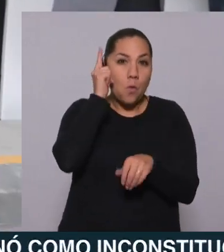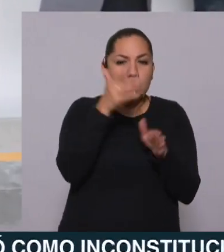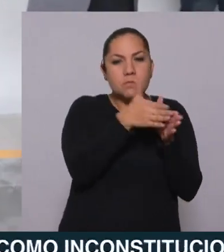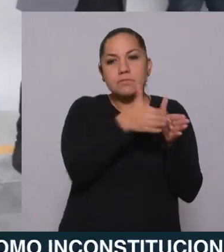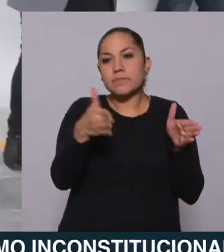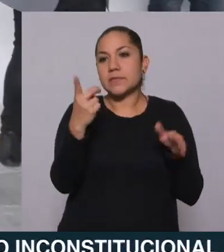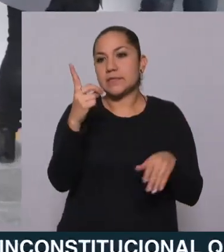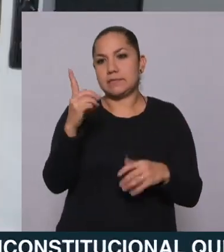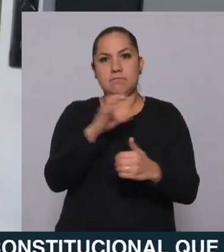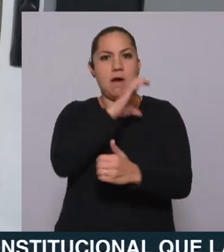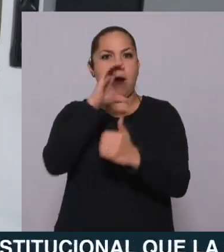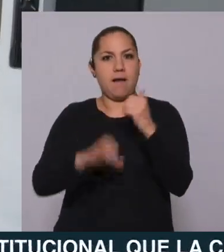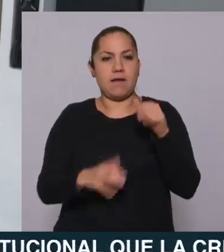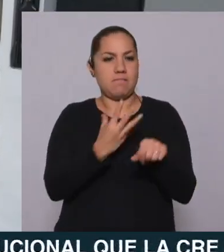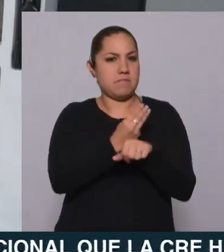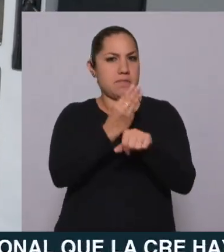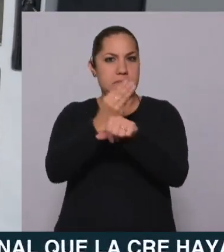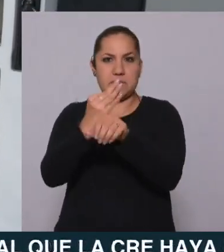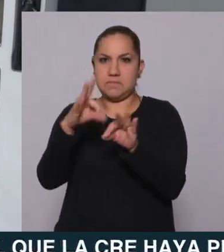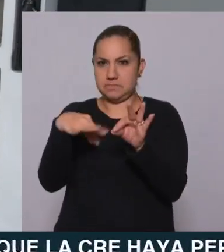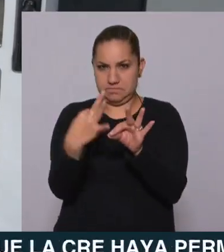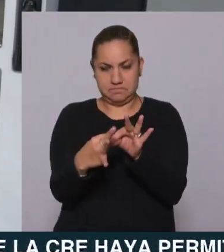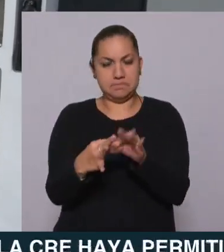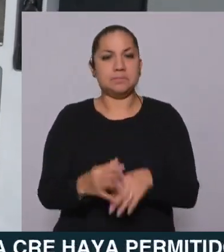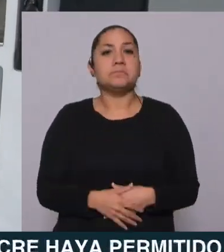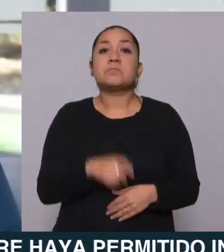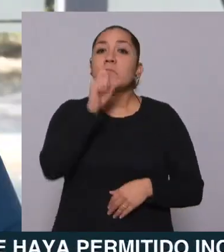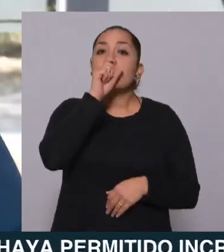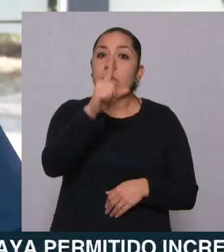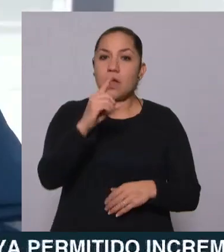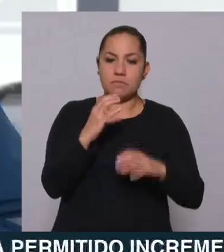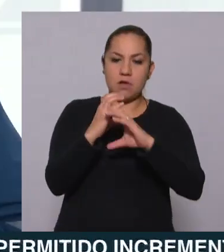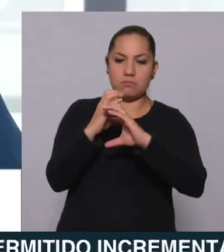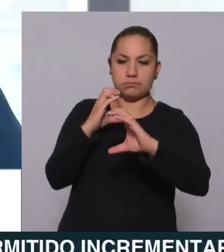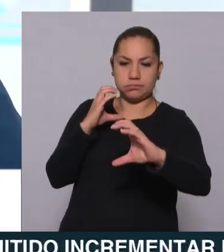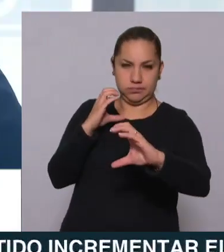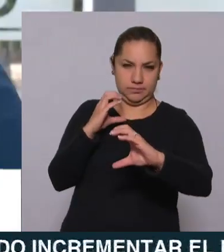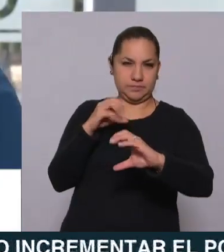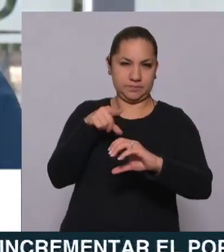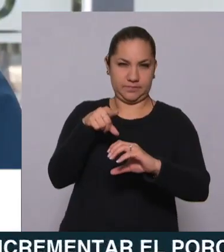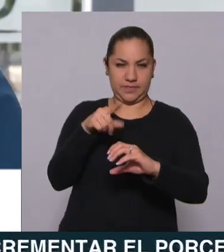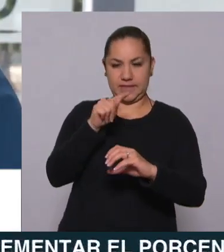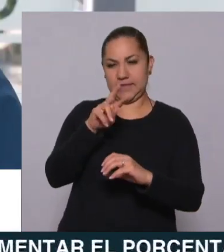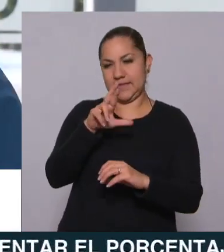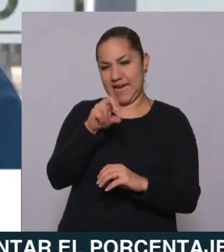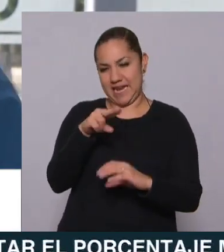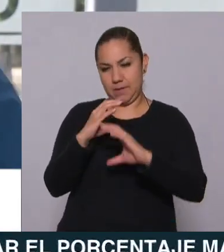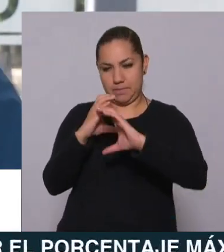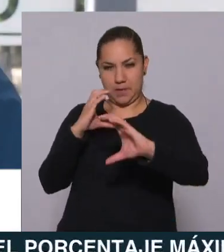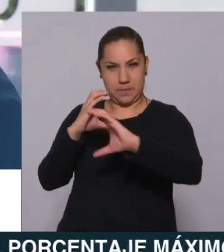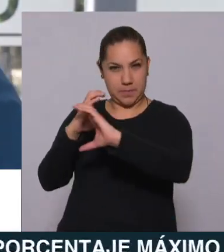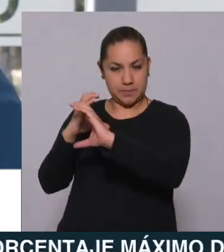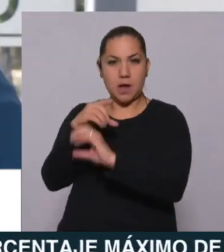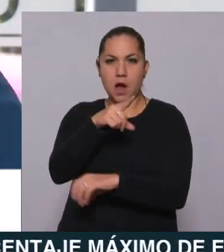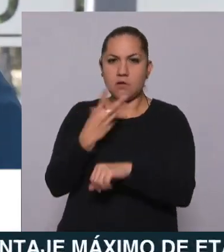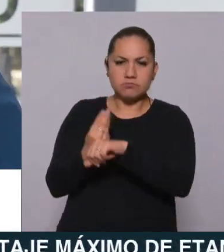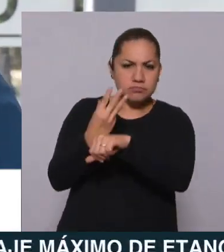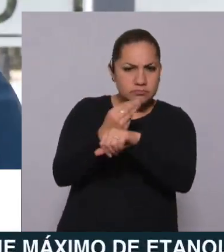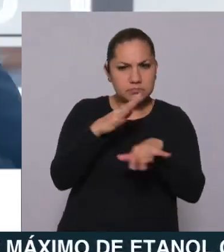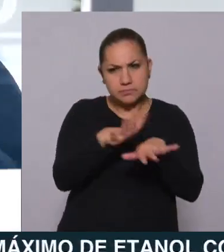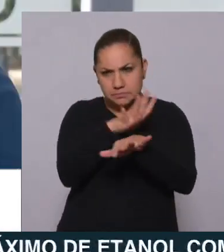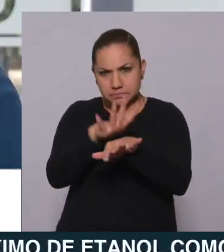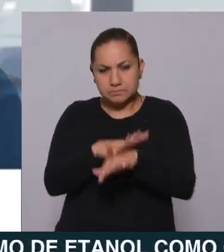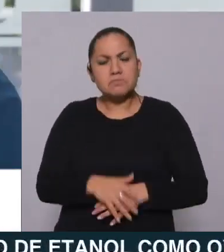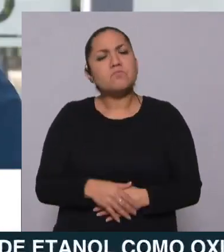diciembre próximo. Además, se planea la renovación de trenes. Estamos pensando dos cosas: rehabilitación integral de algunos de esos